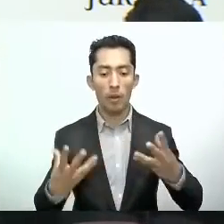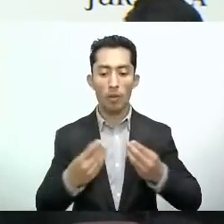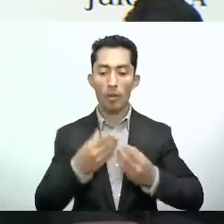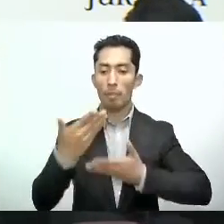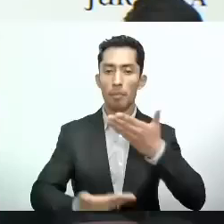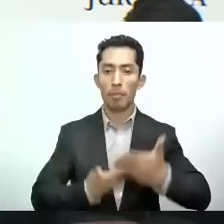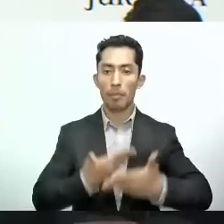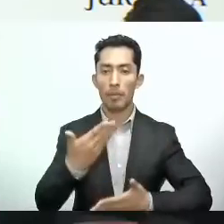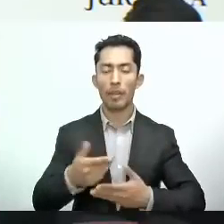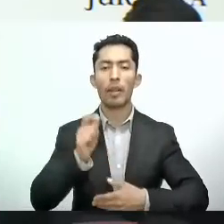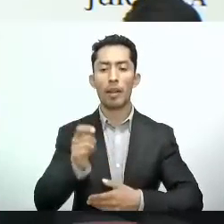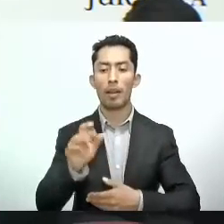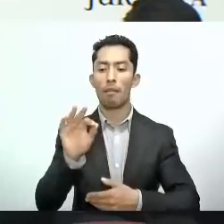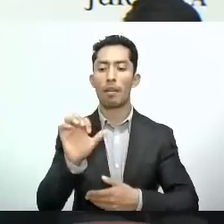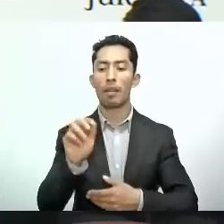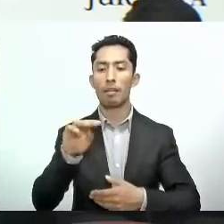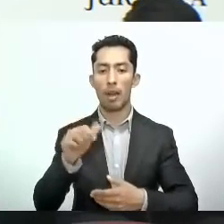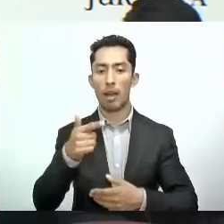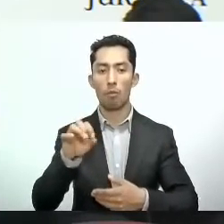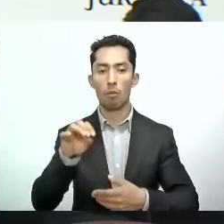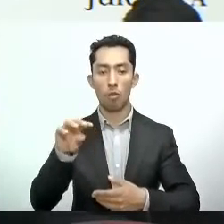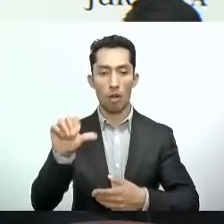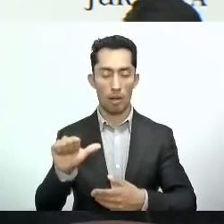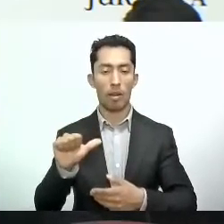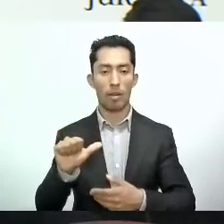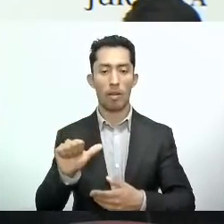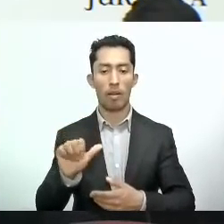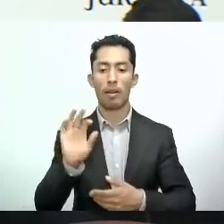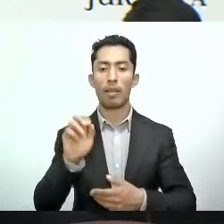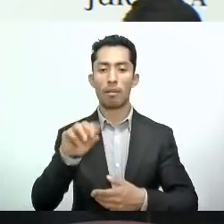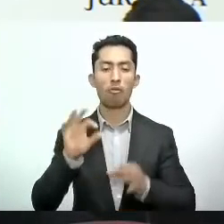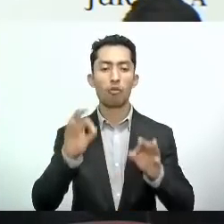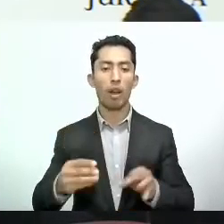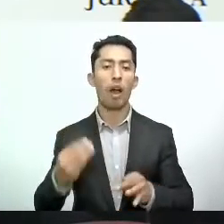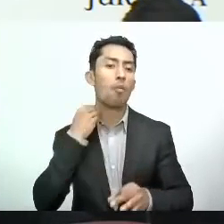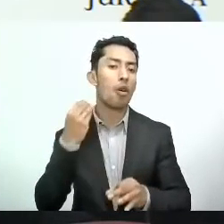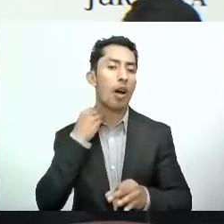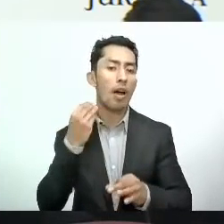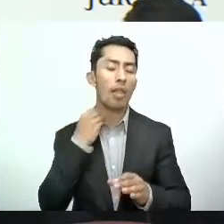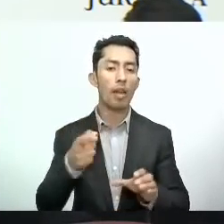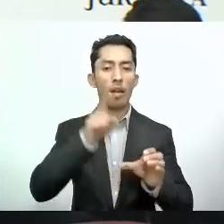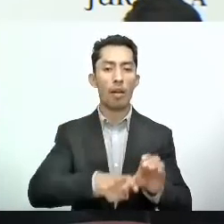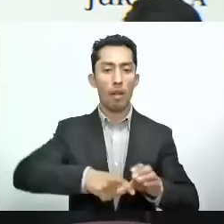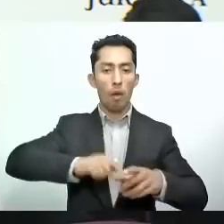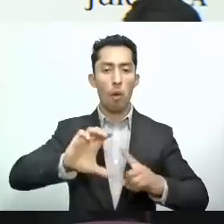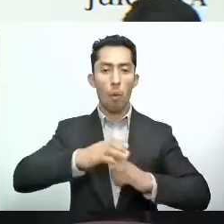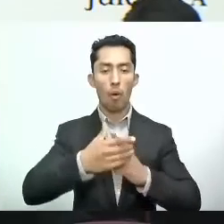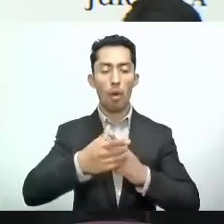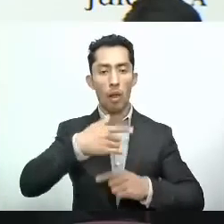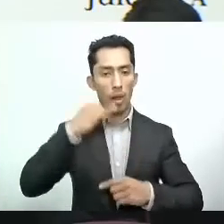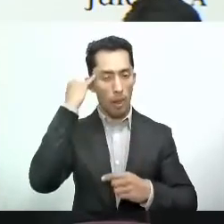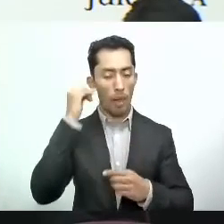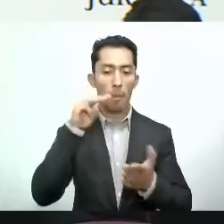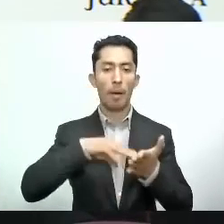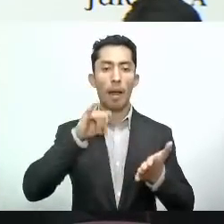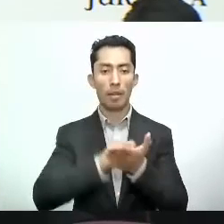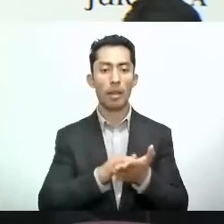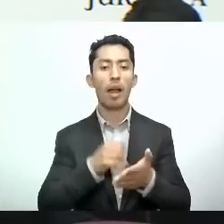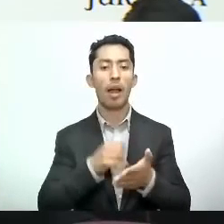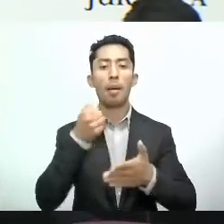a Fátima Gamboa. Fátima es abogada integrante de la comunidad indígena maya y